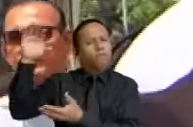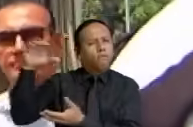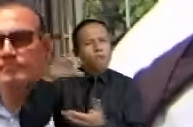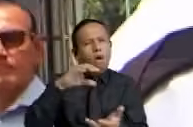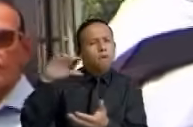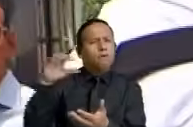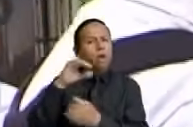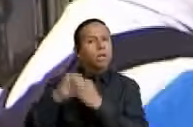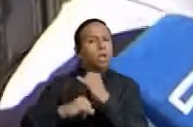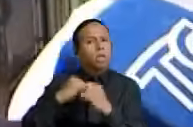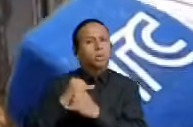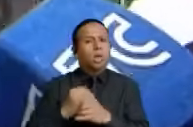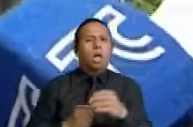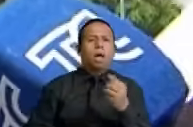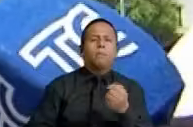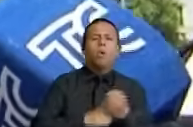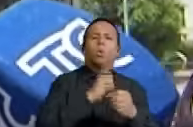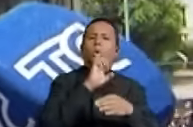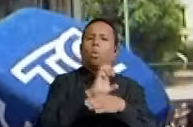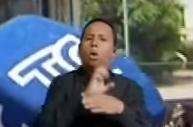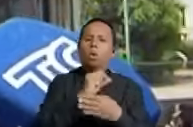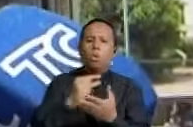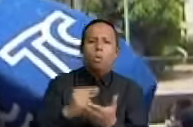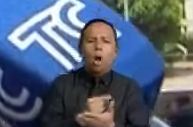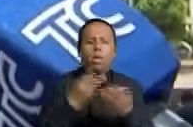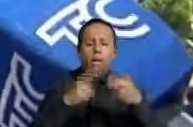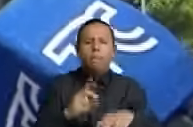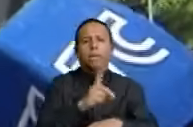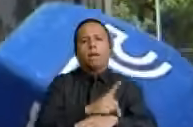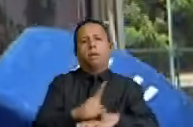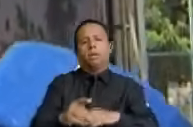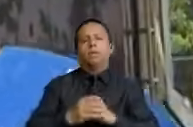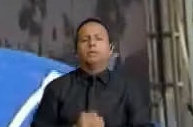Ecuador guayas y sobre todo